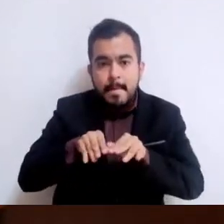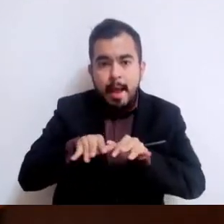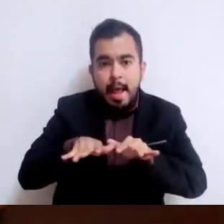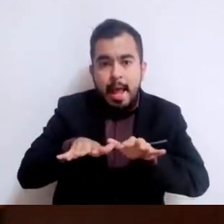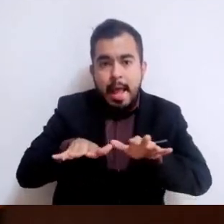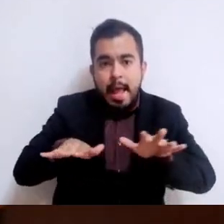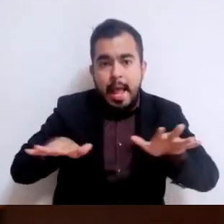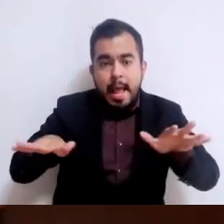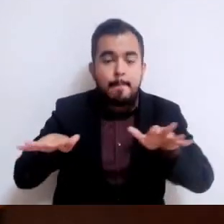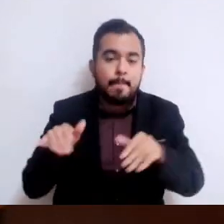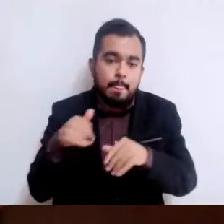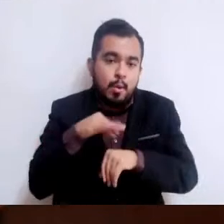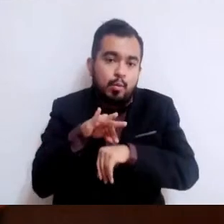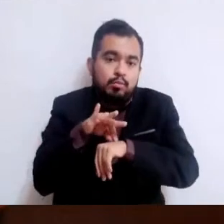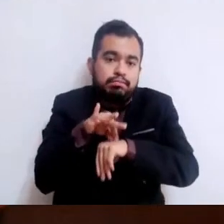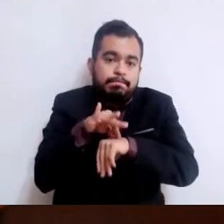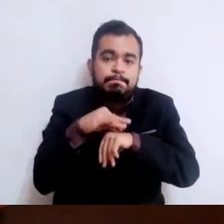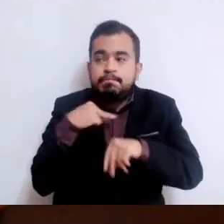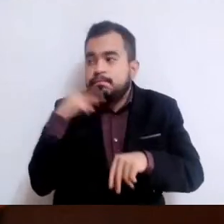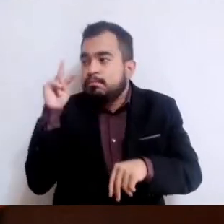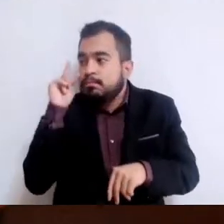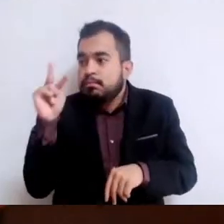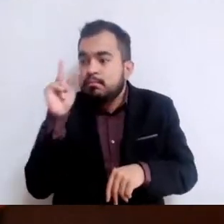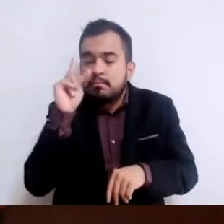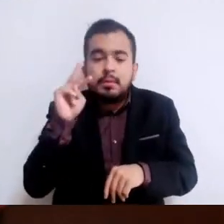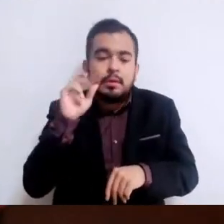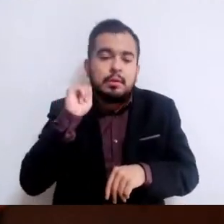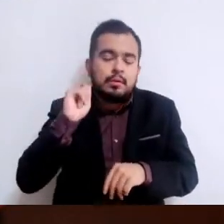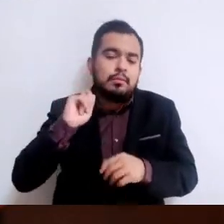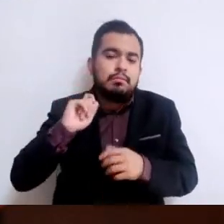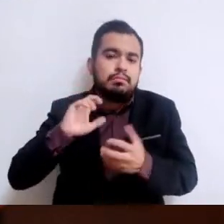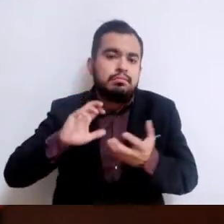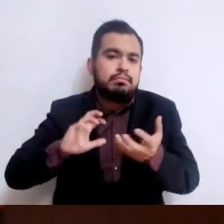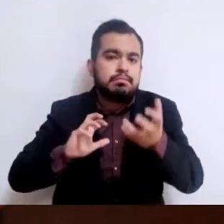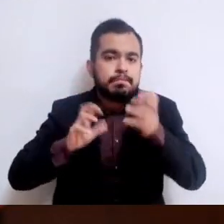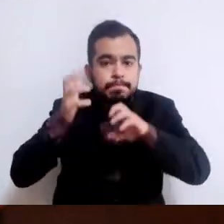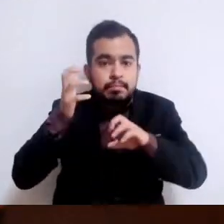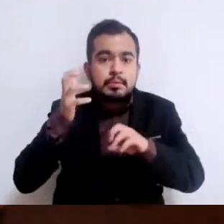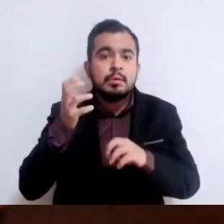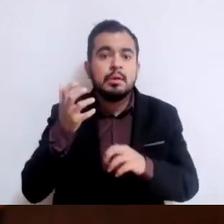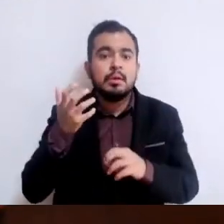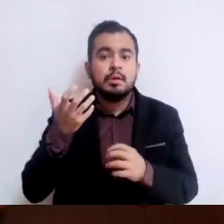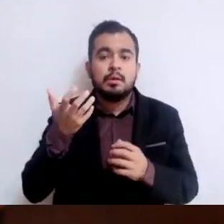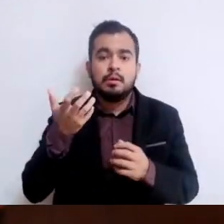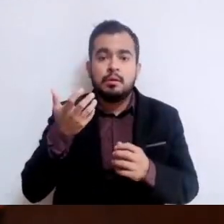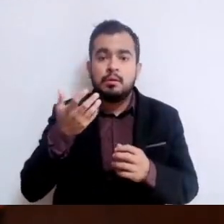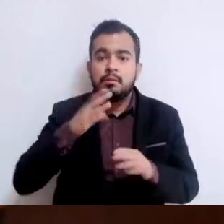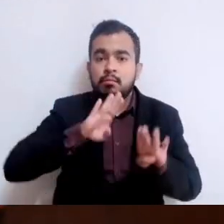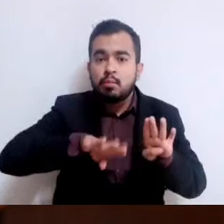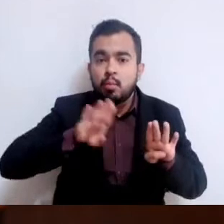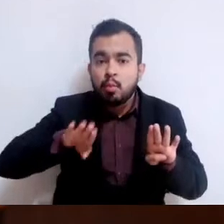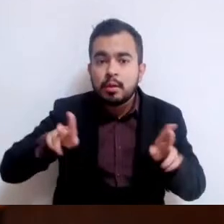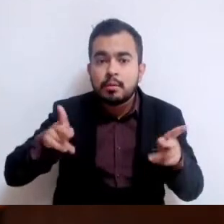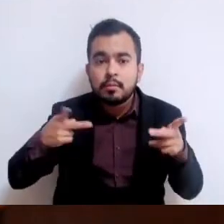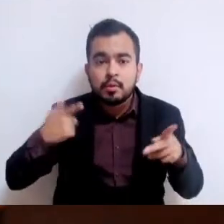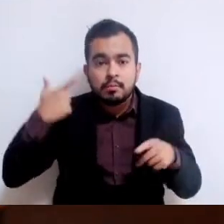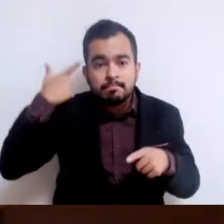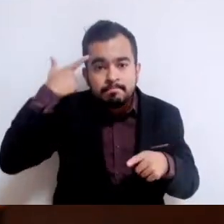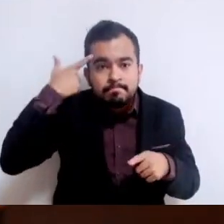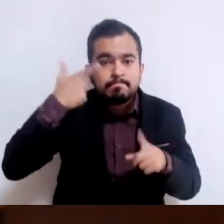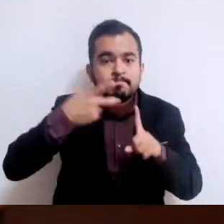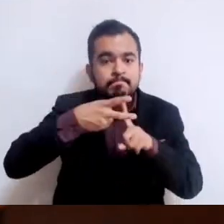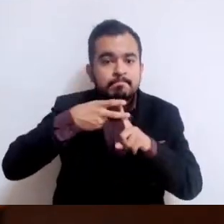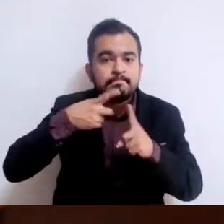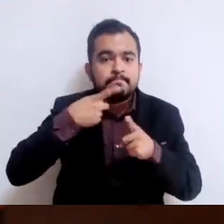testigo, he padecido el caos cotidiano, la delincuencia que cuesta vidas, así como la experiencia de tener que hacer uso